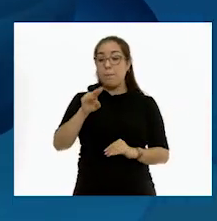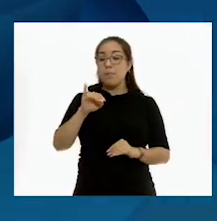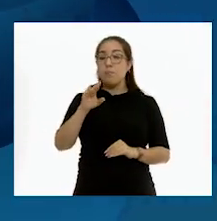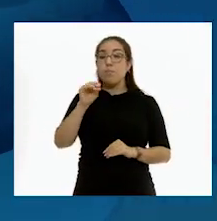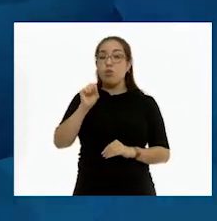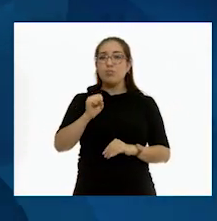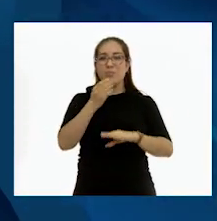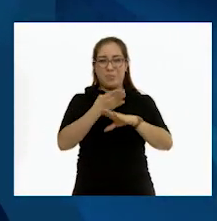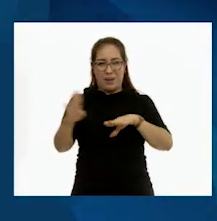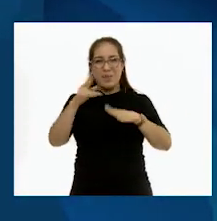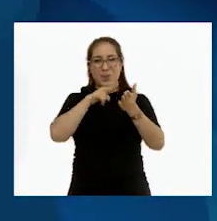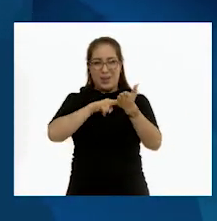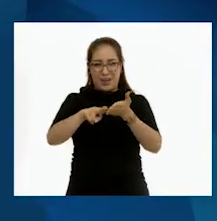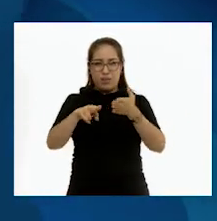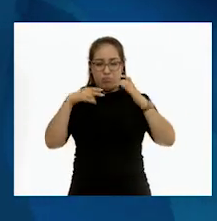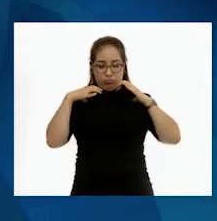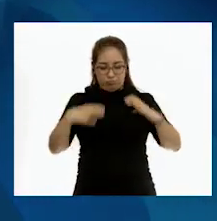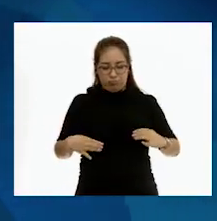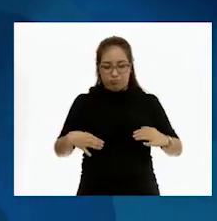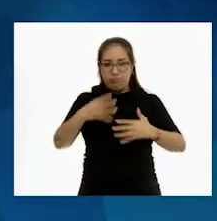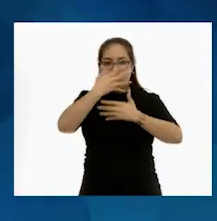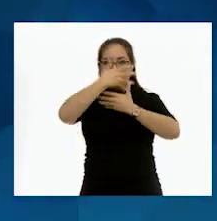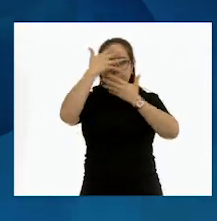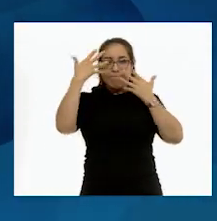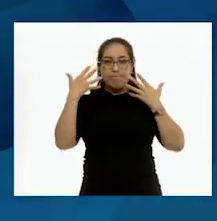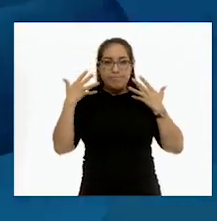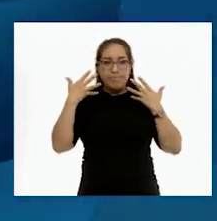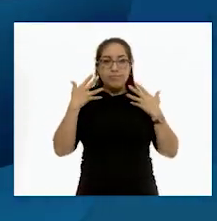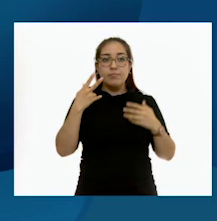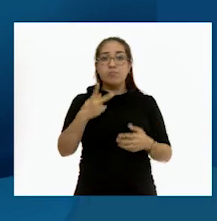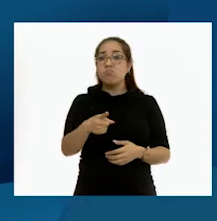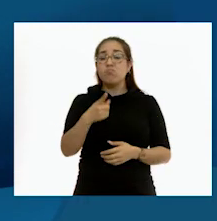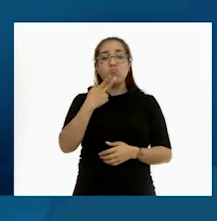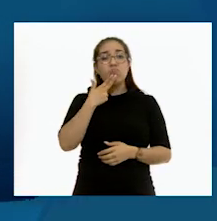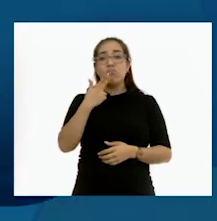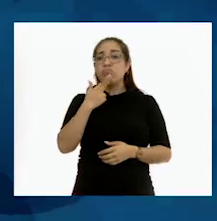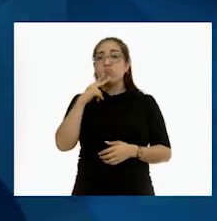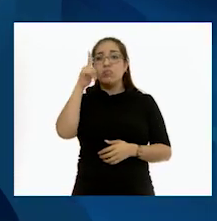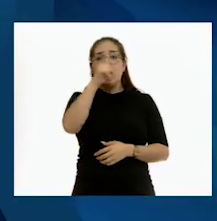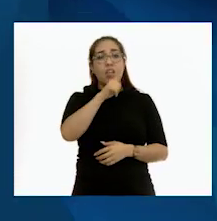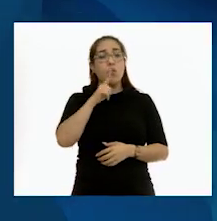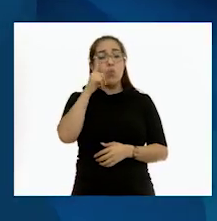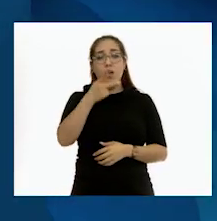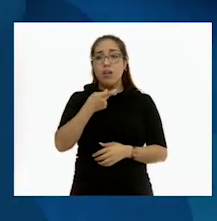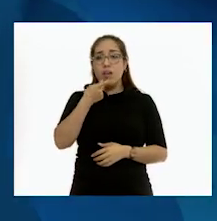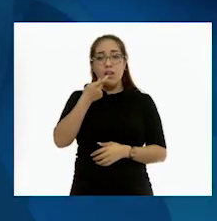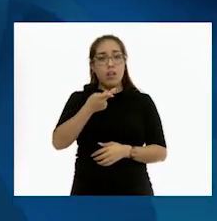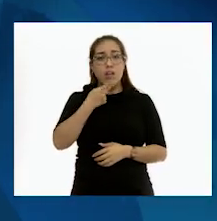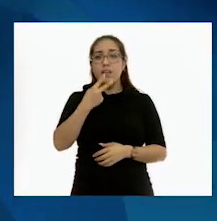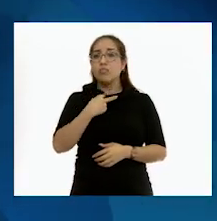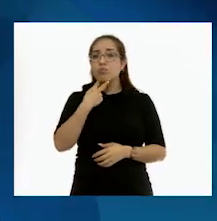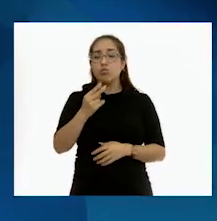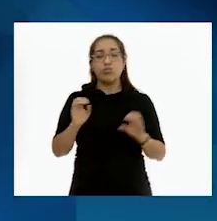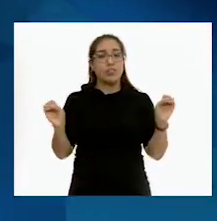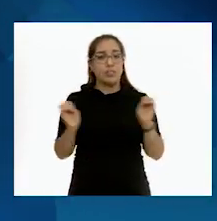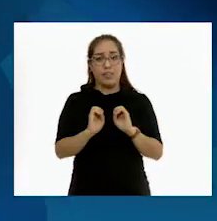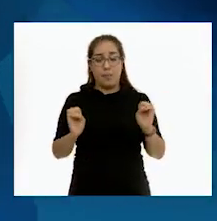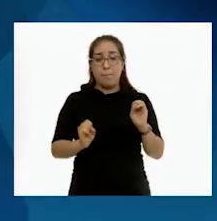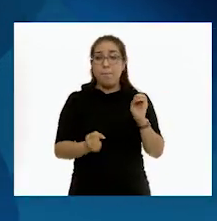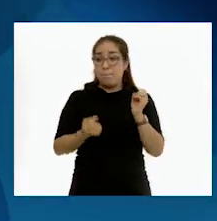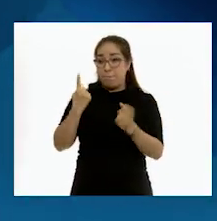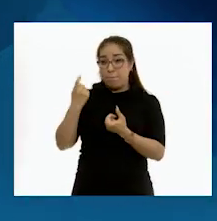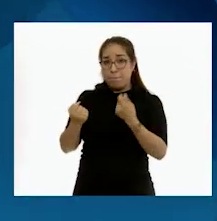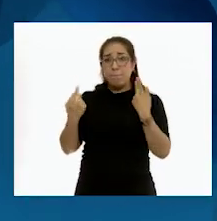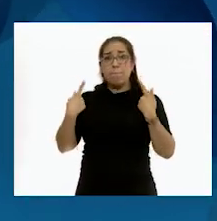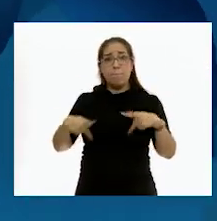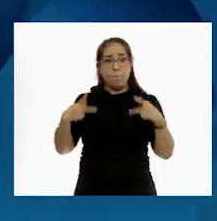construyen personajes, situaciones e historias sin necesidad de utilizar el lenguaje hablado. Para algunas personas, la mímica y